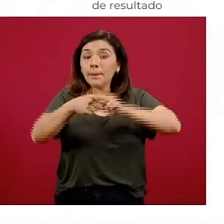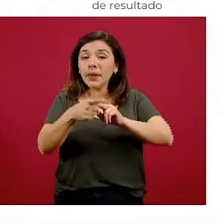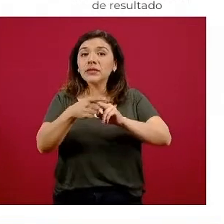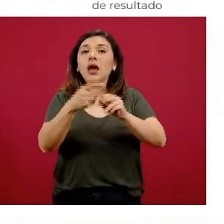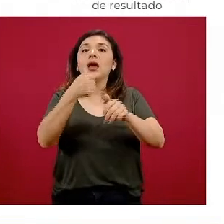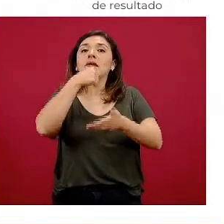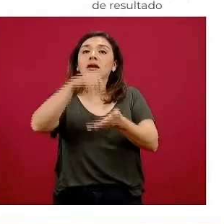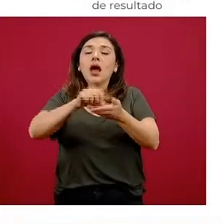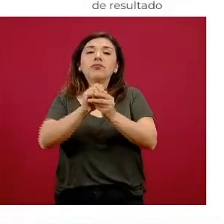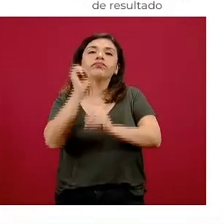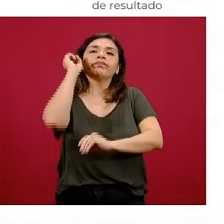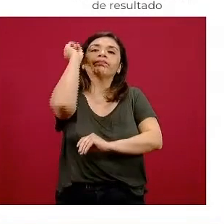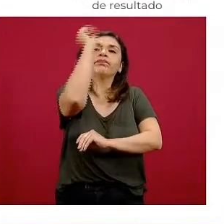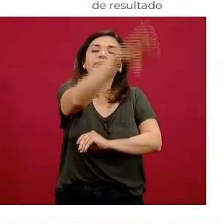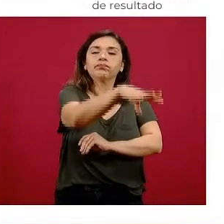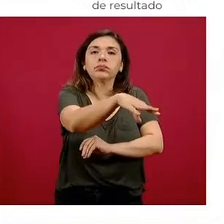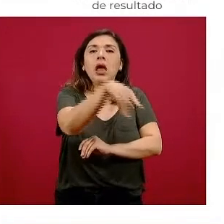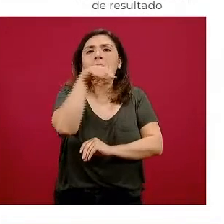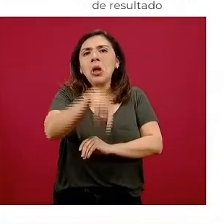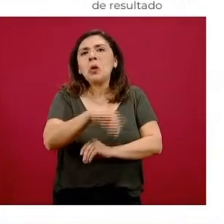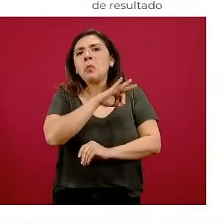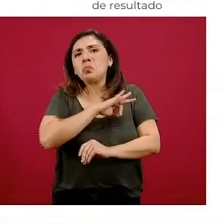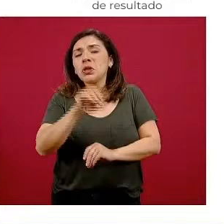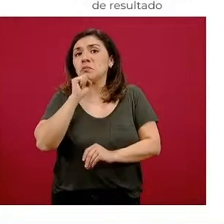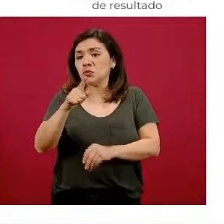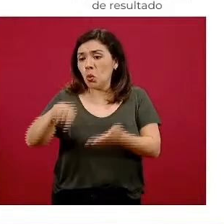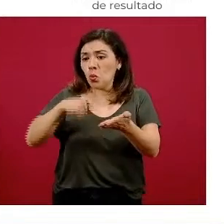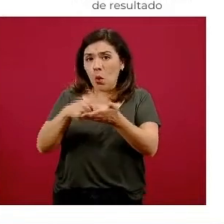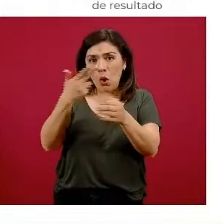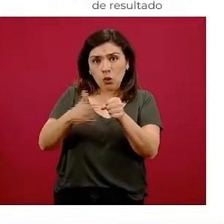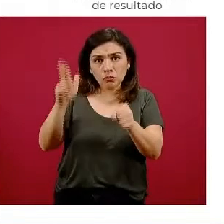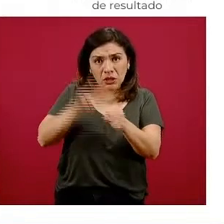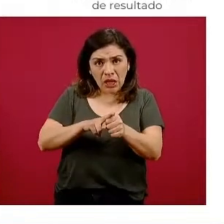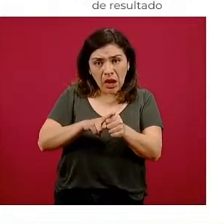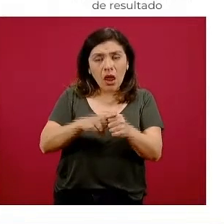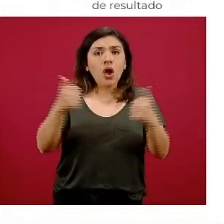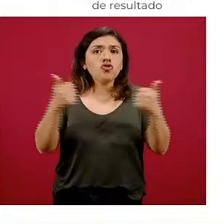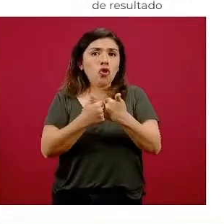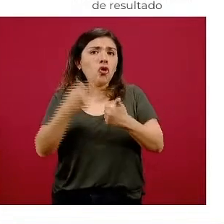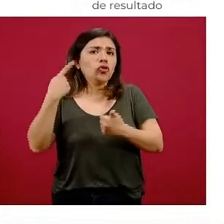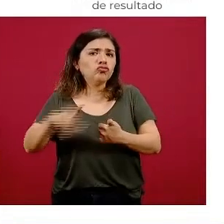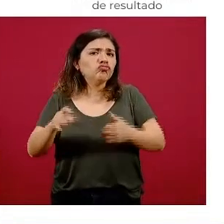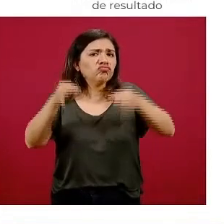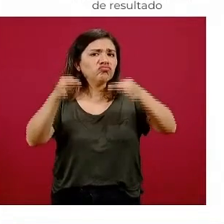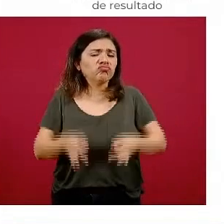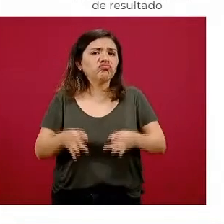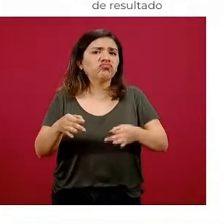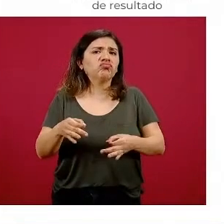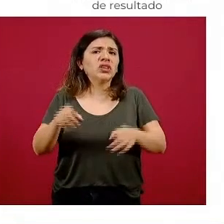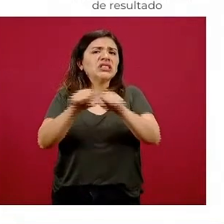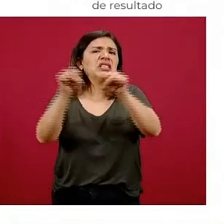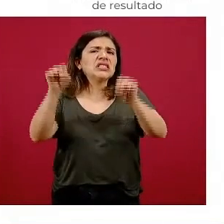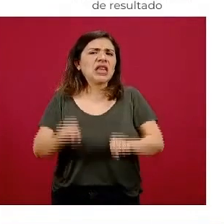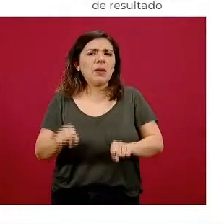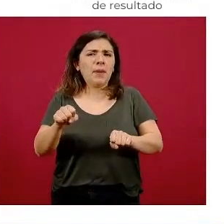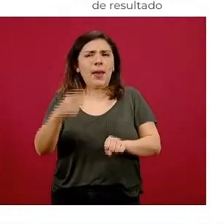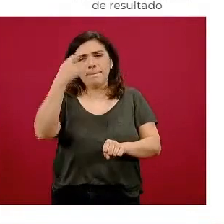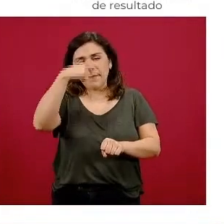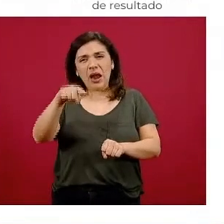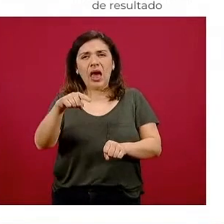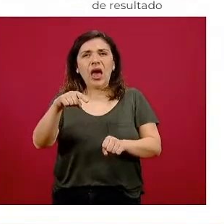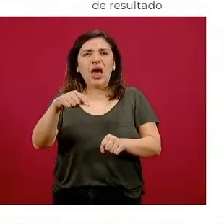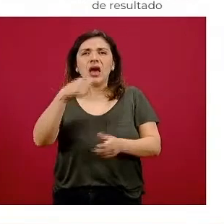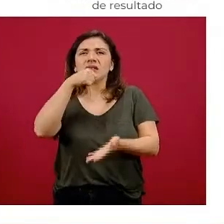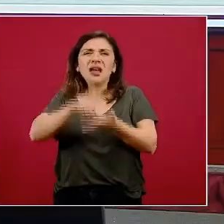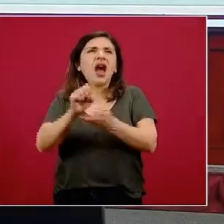envío. Un envío que puede hacerlo la unidad médica con su propio sistema, digamos, de